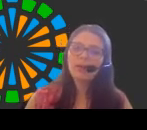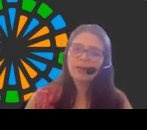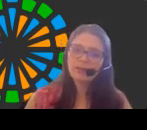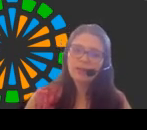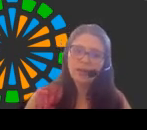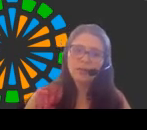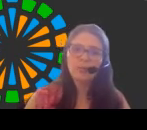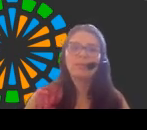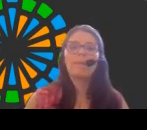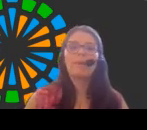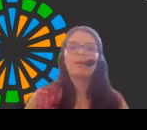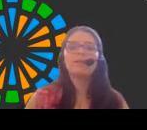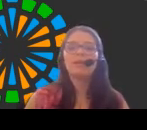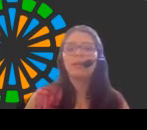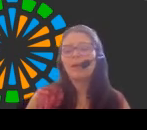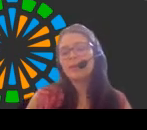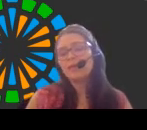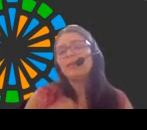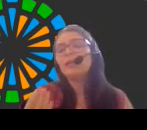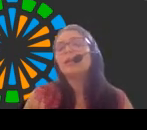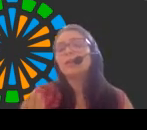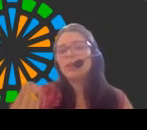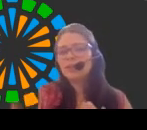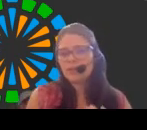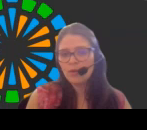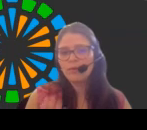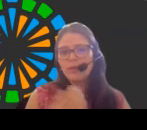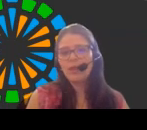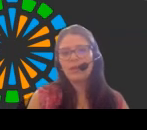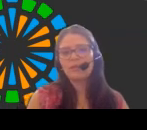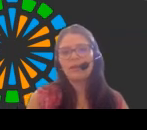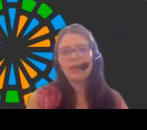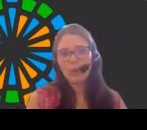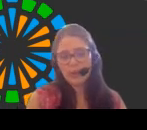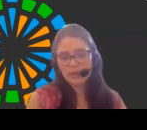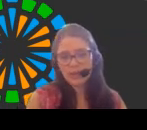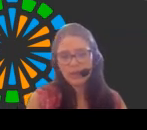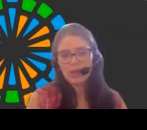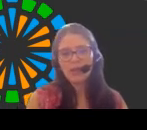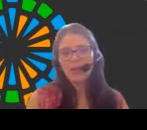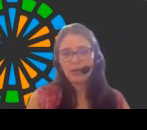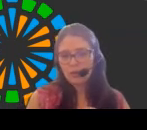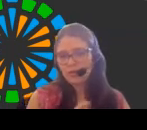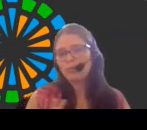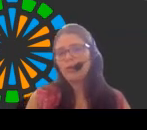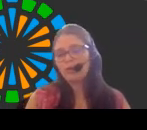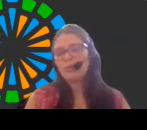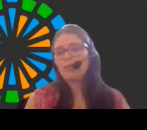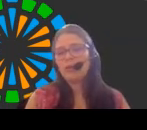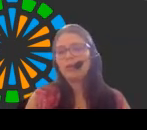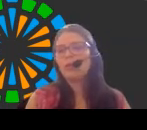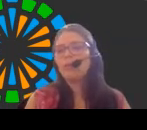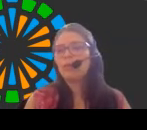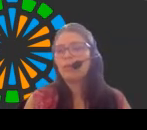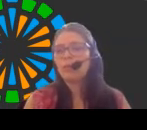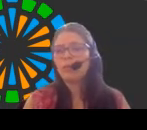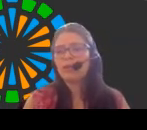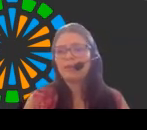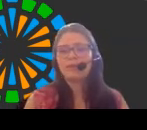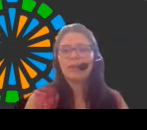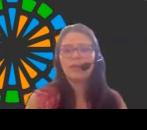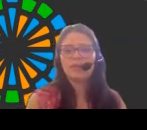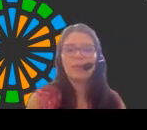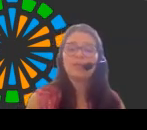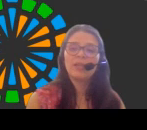noticia Es que para este año va a salir la actualización de esta encuesta entonces bueno de momento como